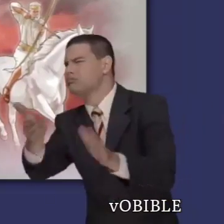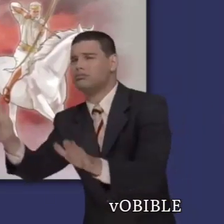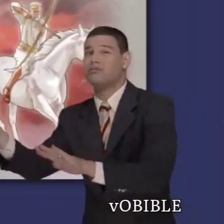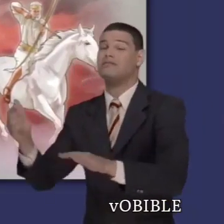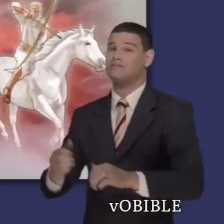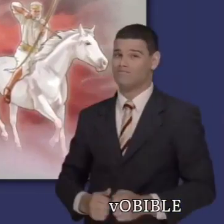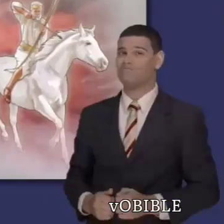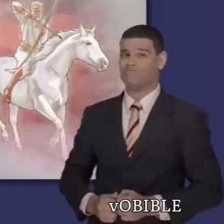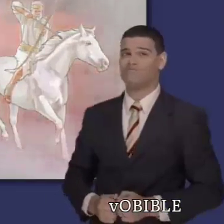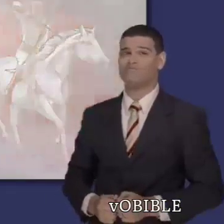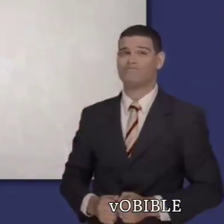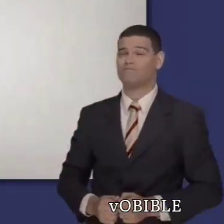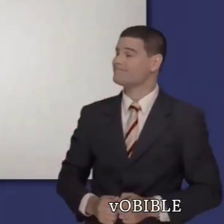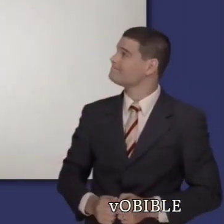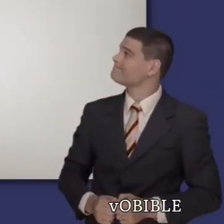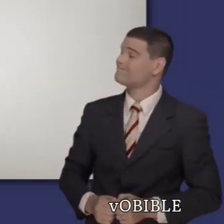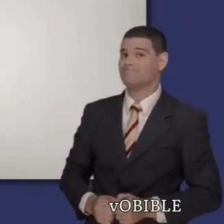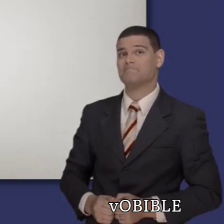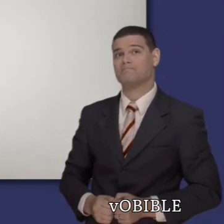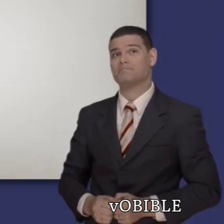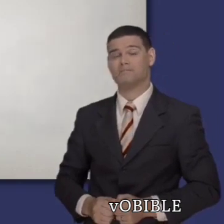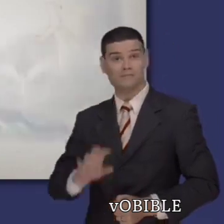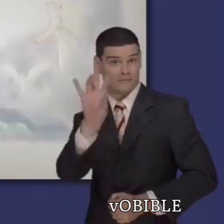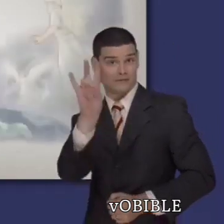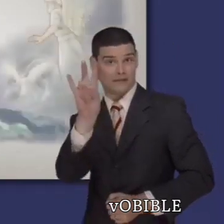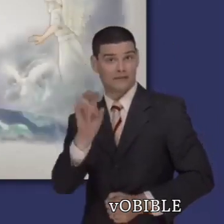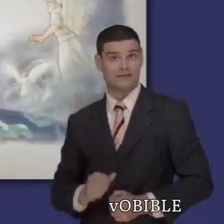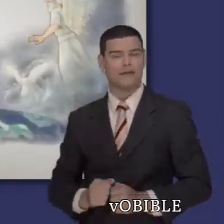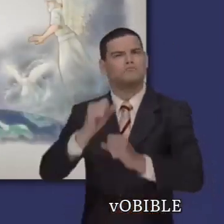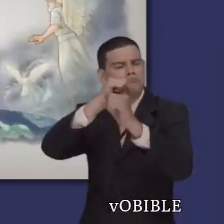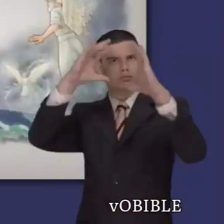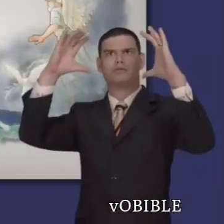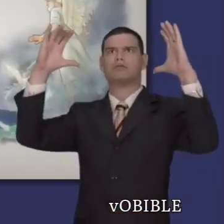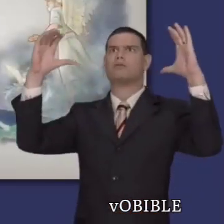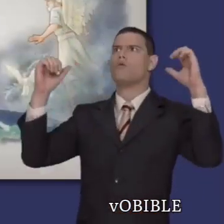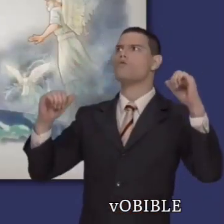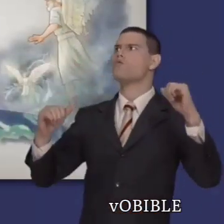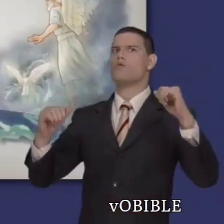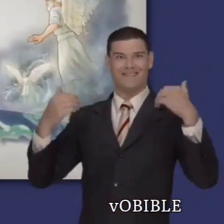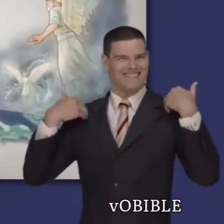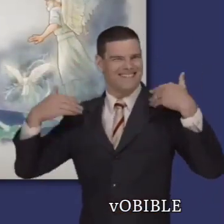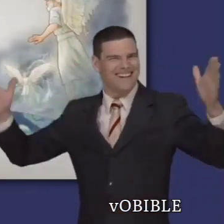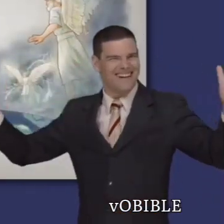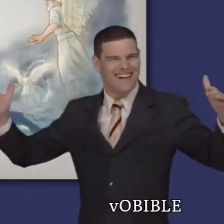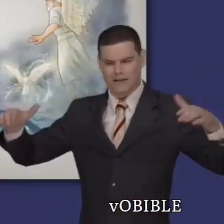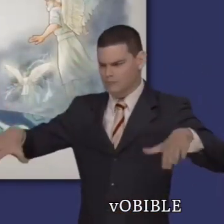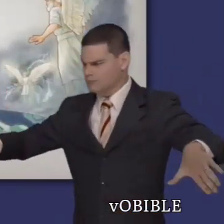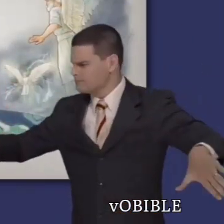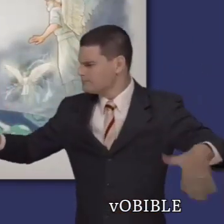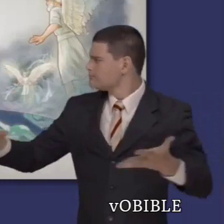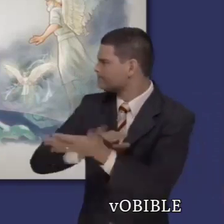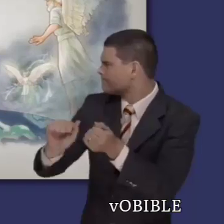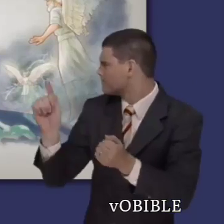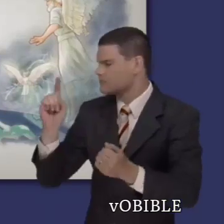y muerte. En el capítulo 7, Juan ve a 4 ángeles que están sujetando los vientos de la